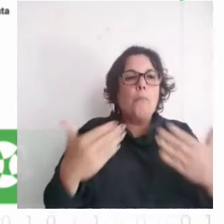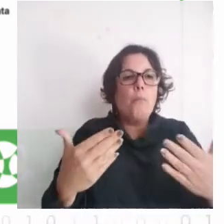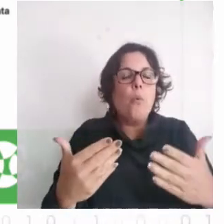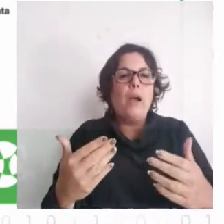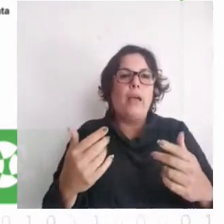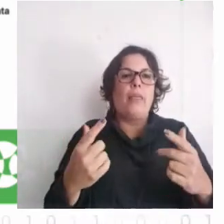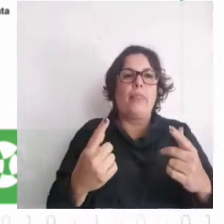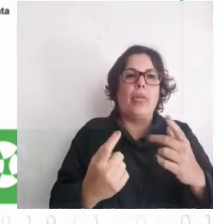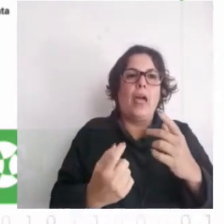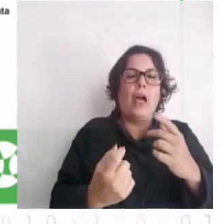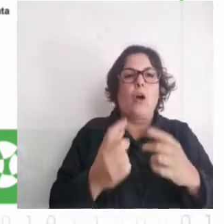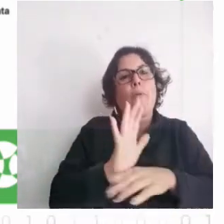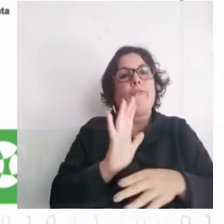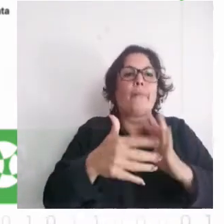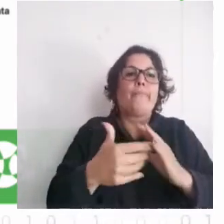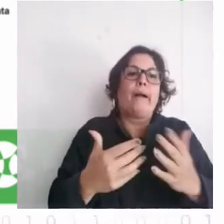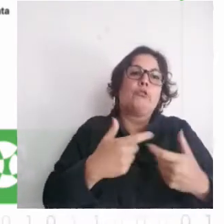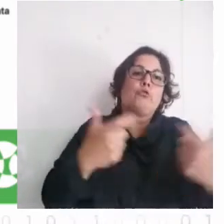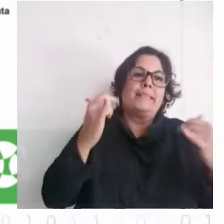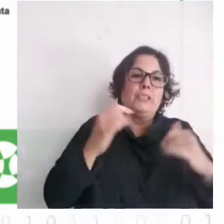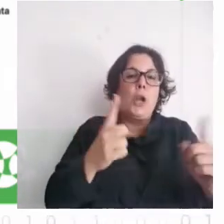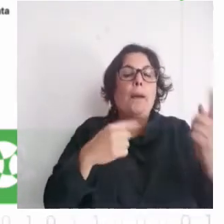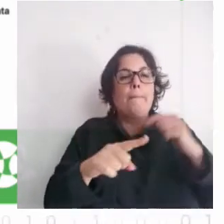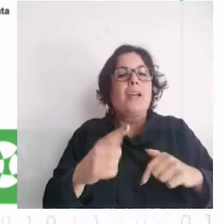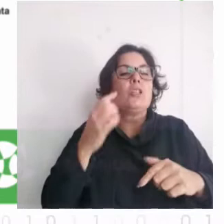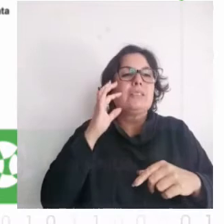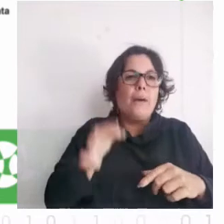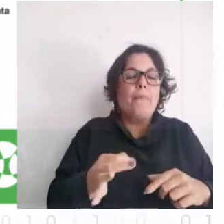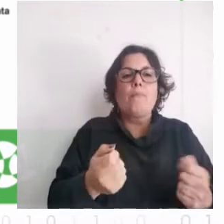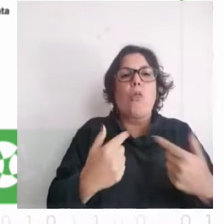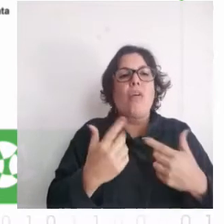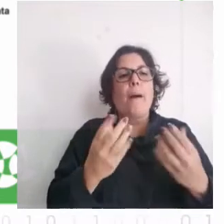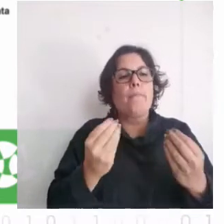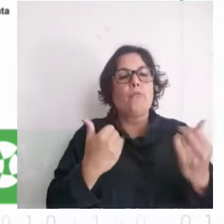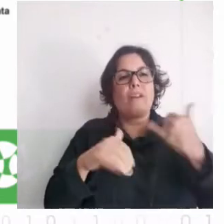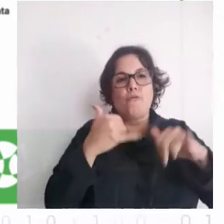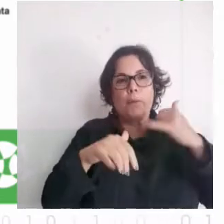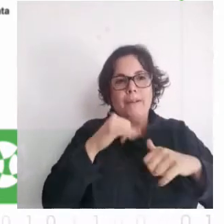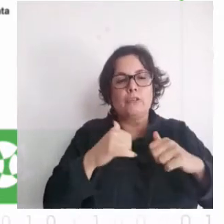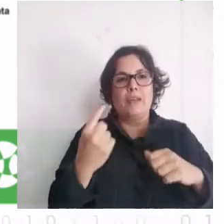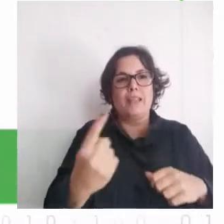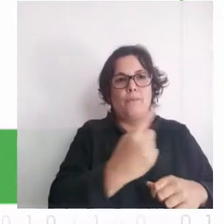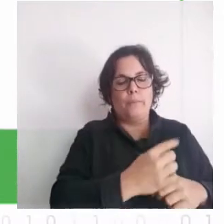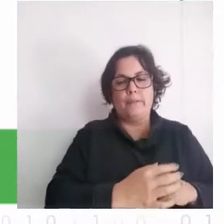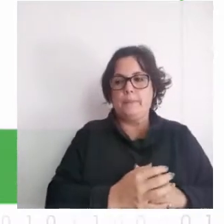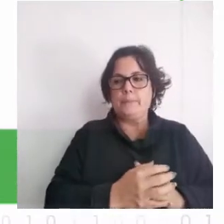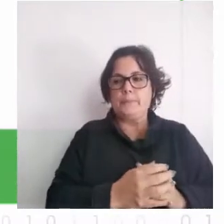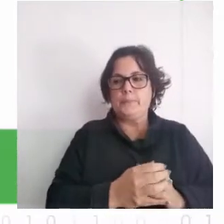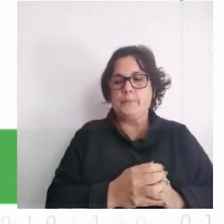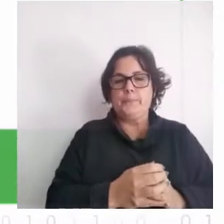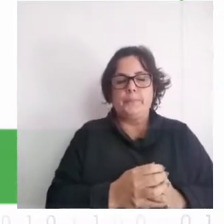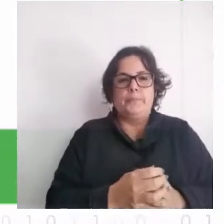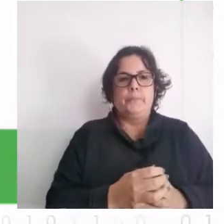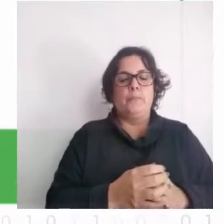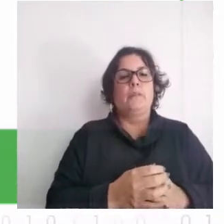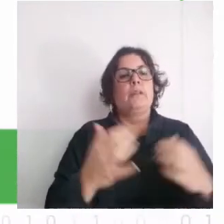tirar una moneda, pero en grandes números sabemos que nos dicen mucho más información que individualmente. Yo